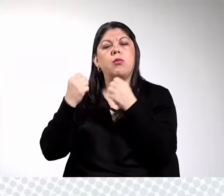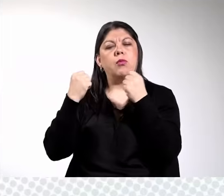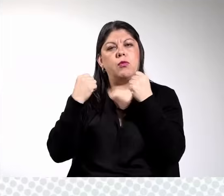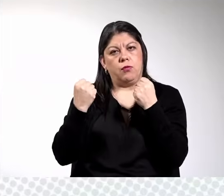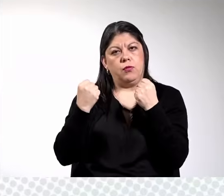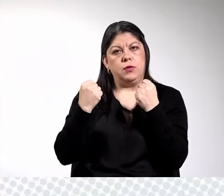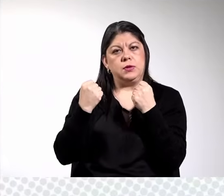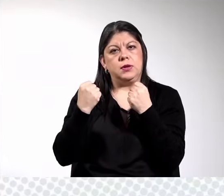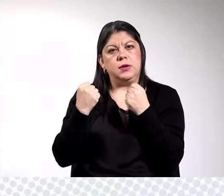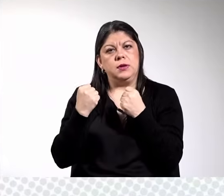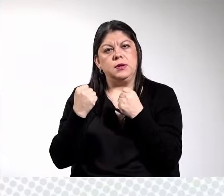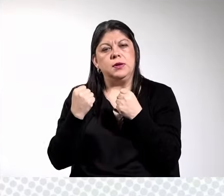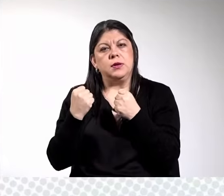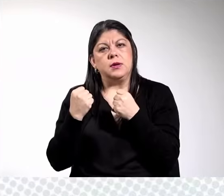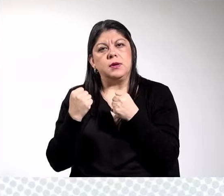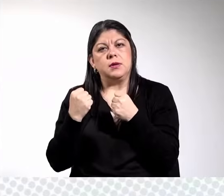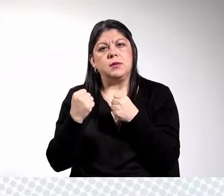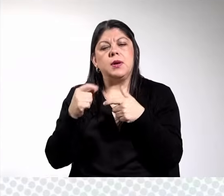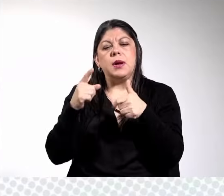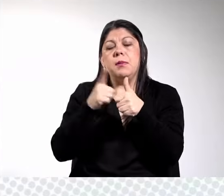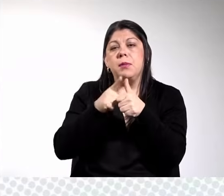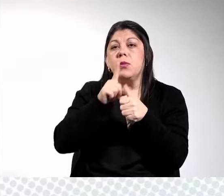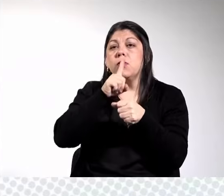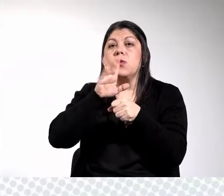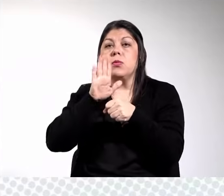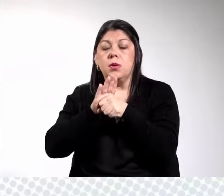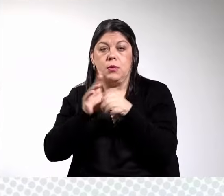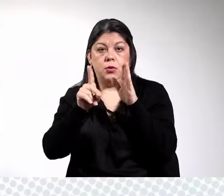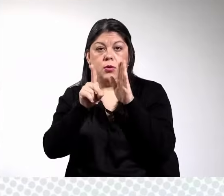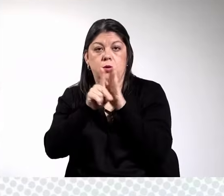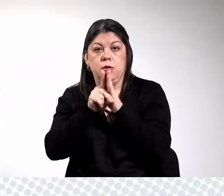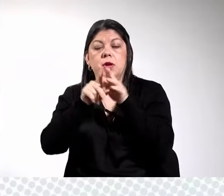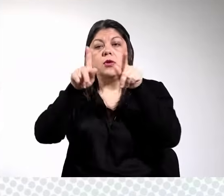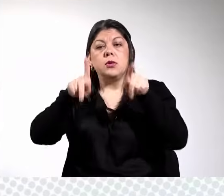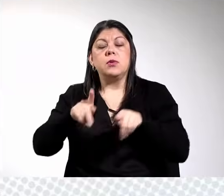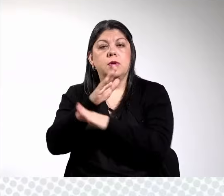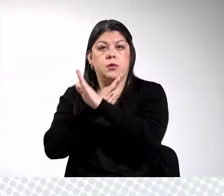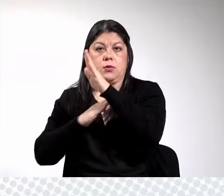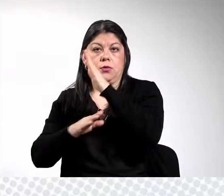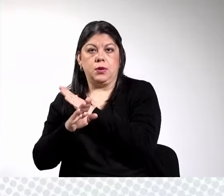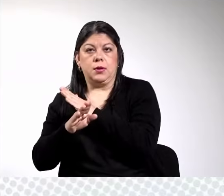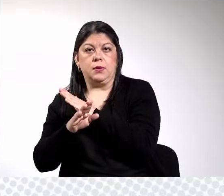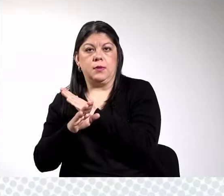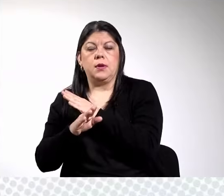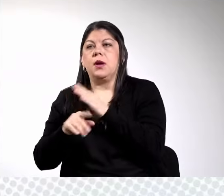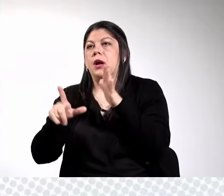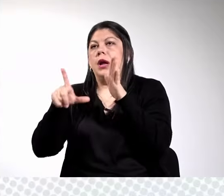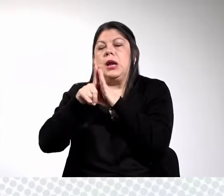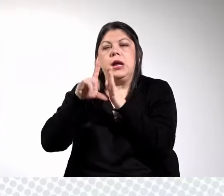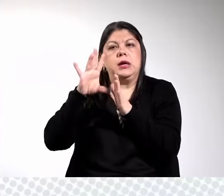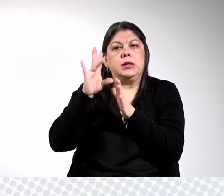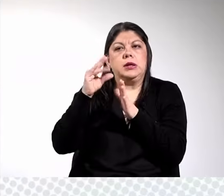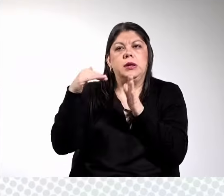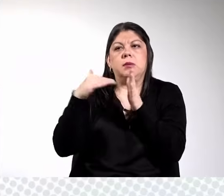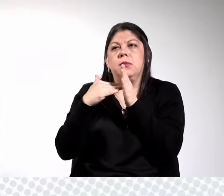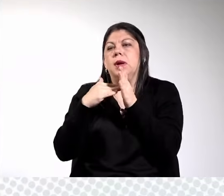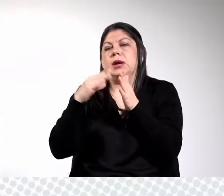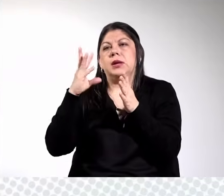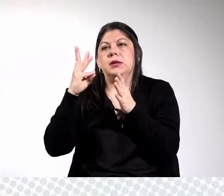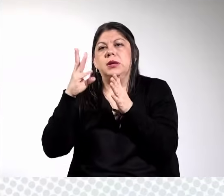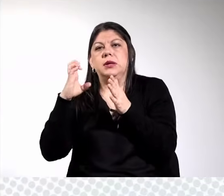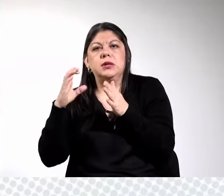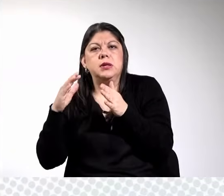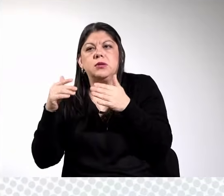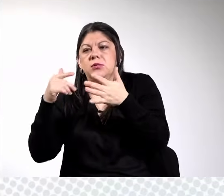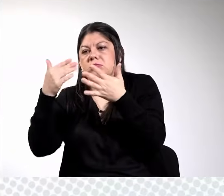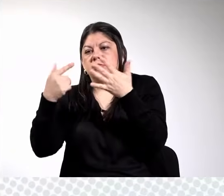fortalecer primero el cumplimiento de los derechos de las personas con discapacidad. Por más ley 7600 y otras leyes